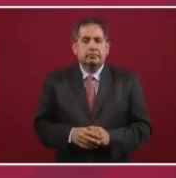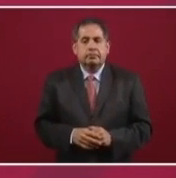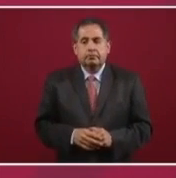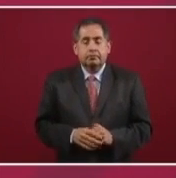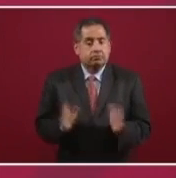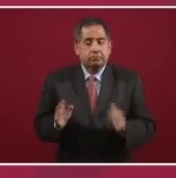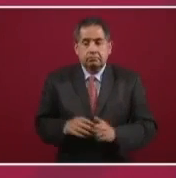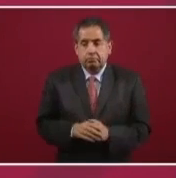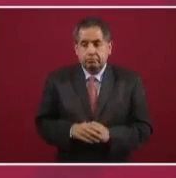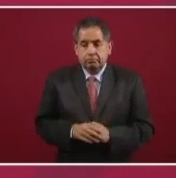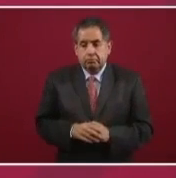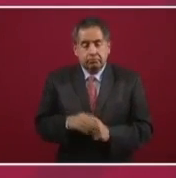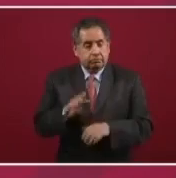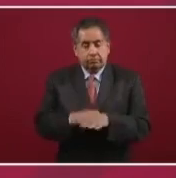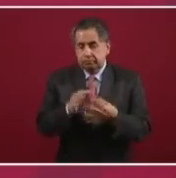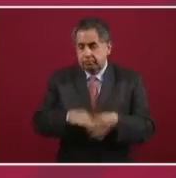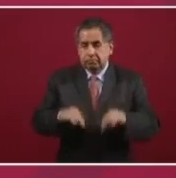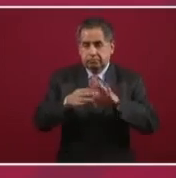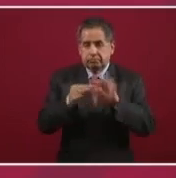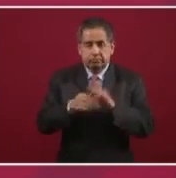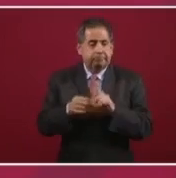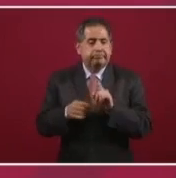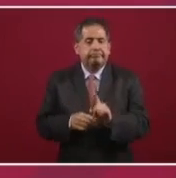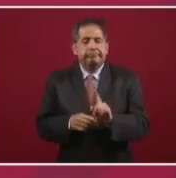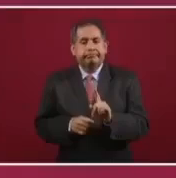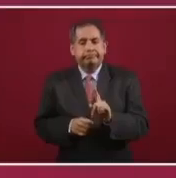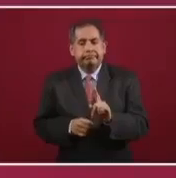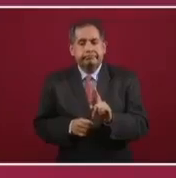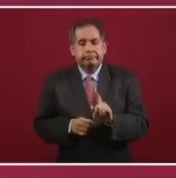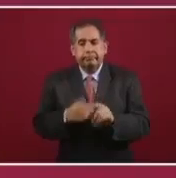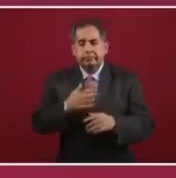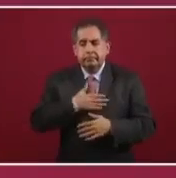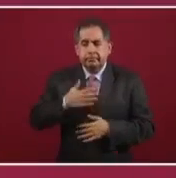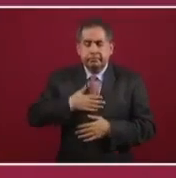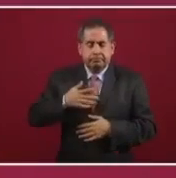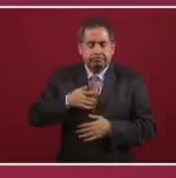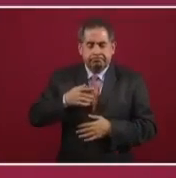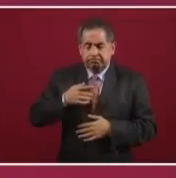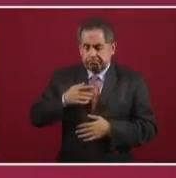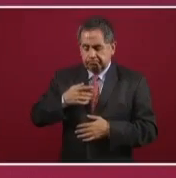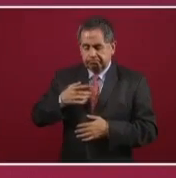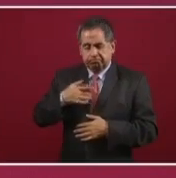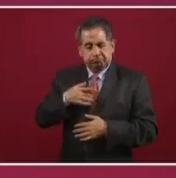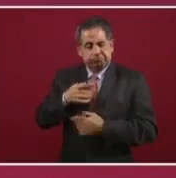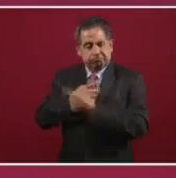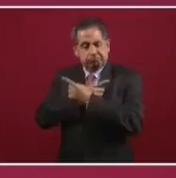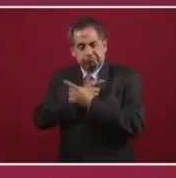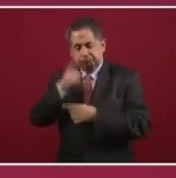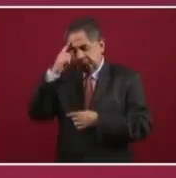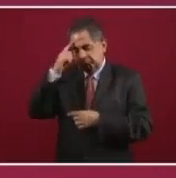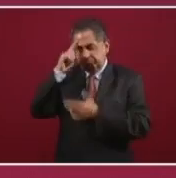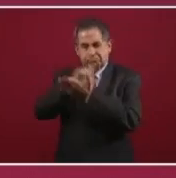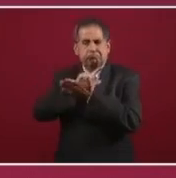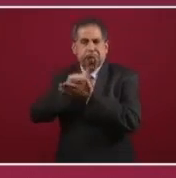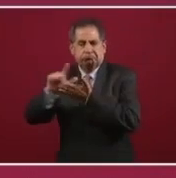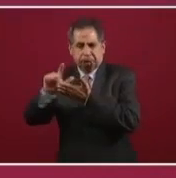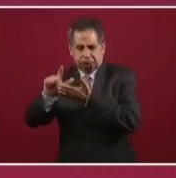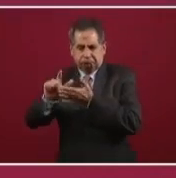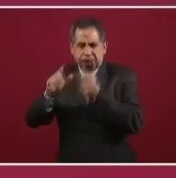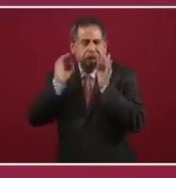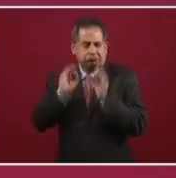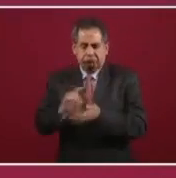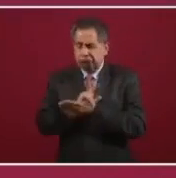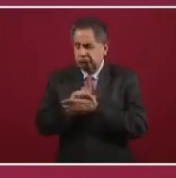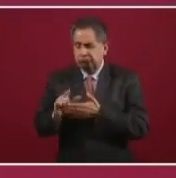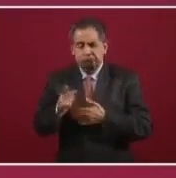Y lo que más me importa es mi autoridad moral, porque si no